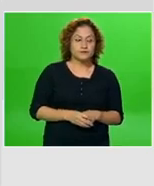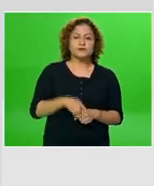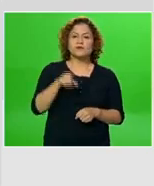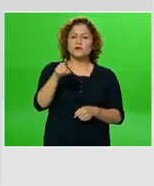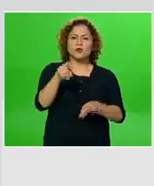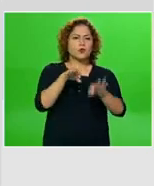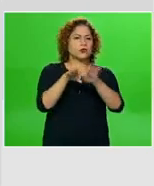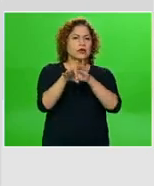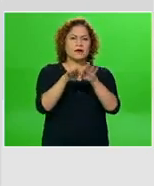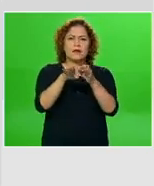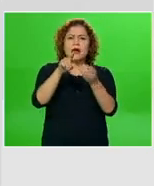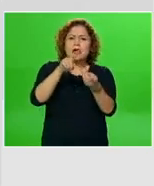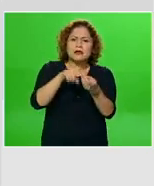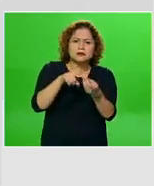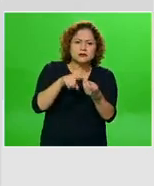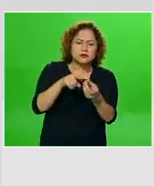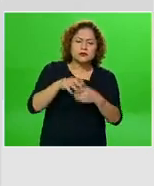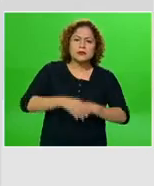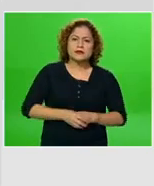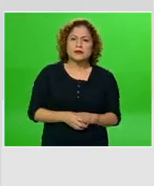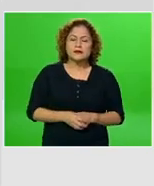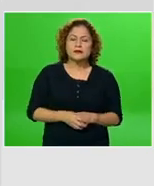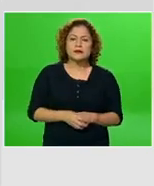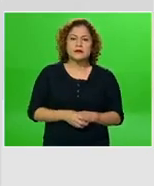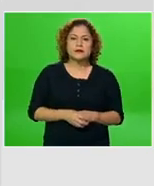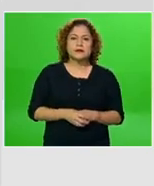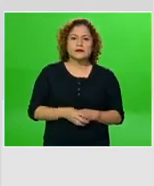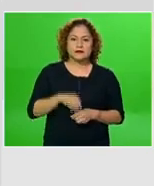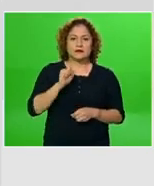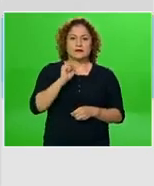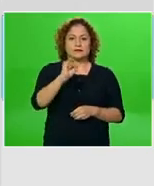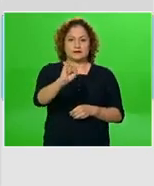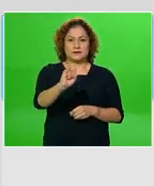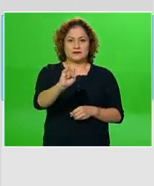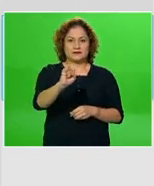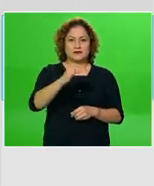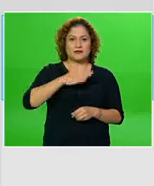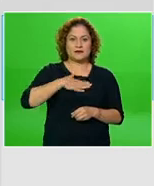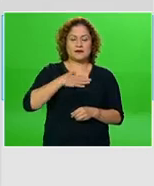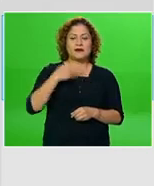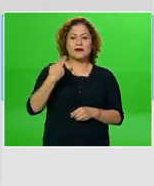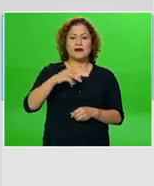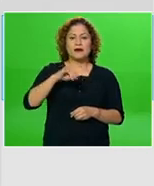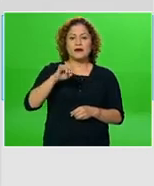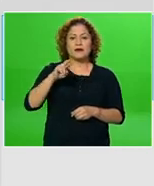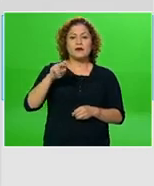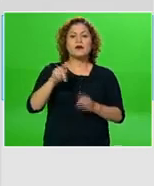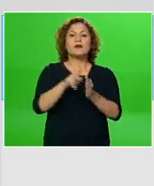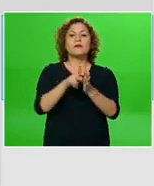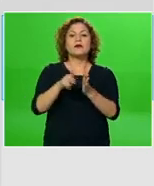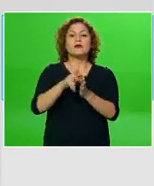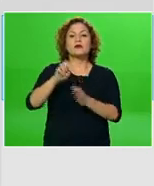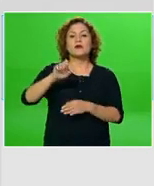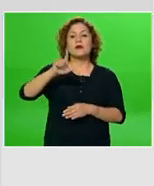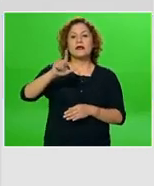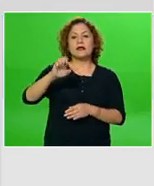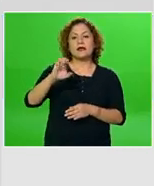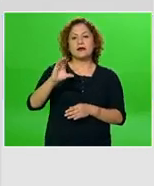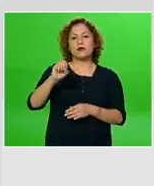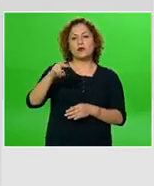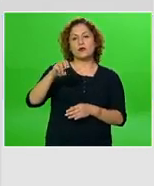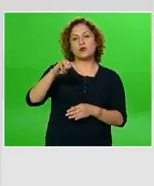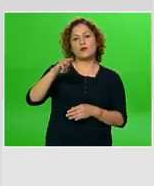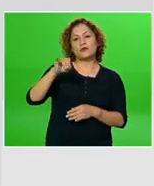nos acompaña claro que sí doctora jorge monroy explicó el economista muchísimas gracias